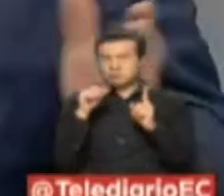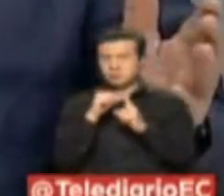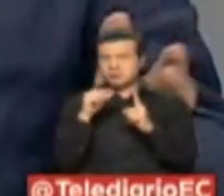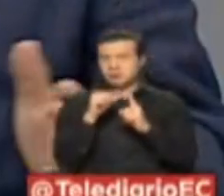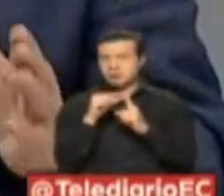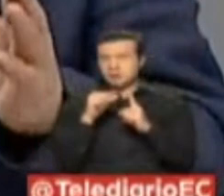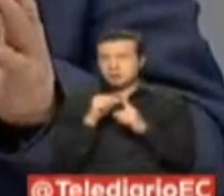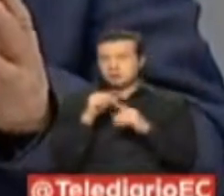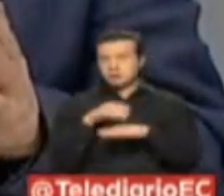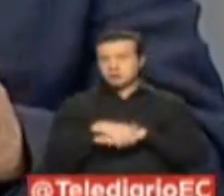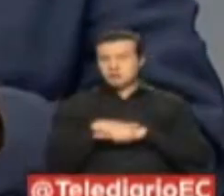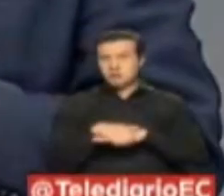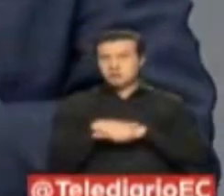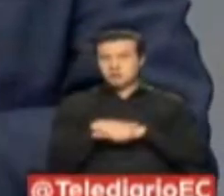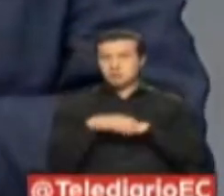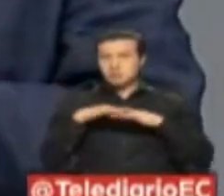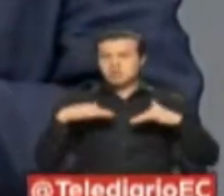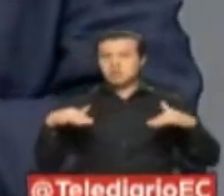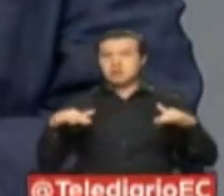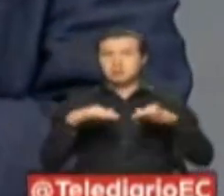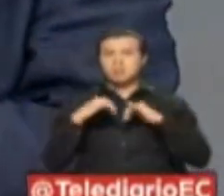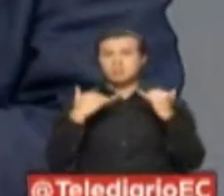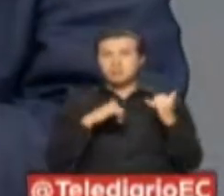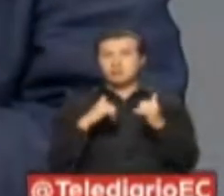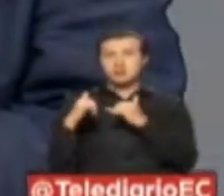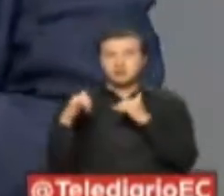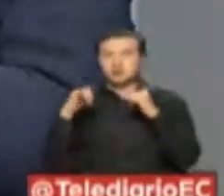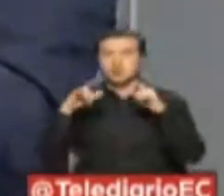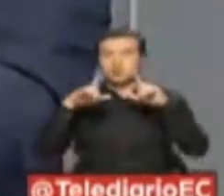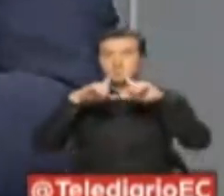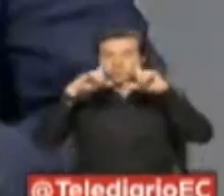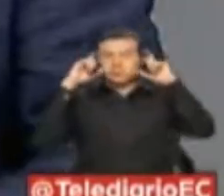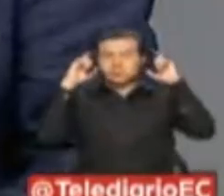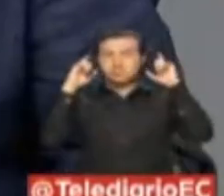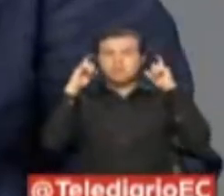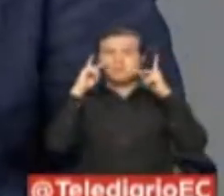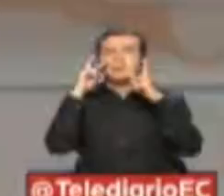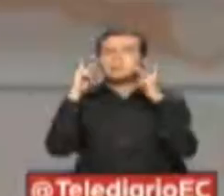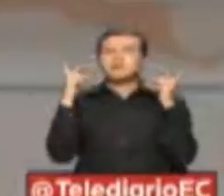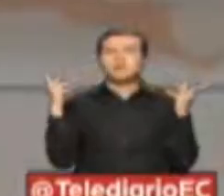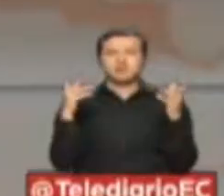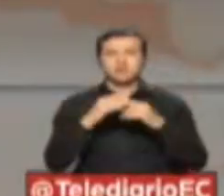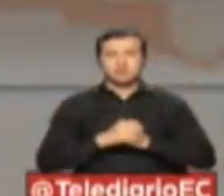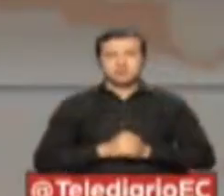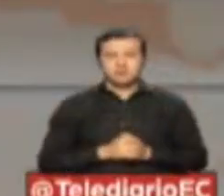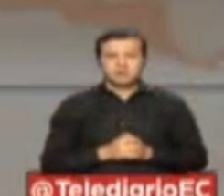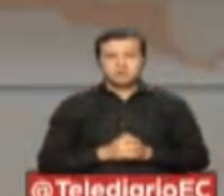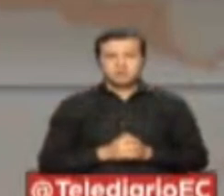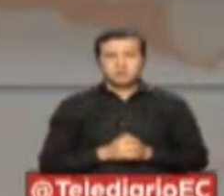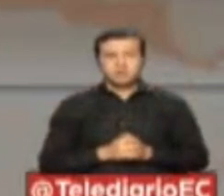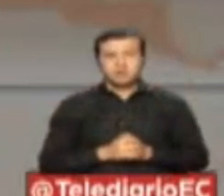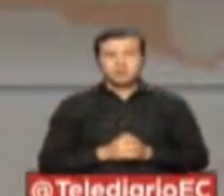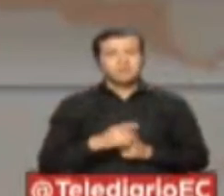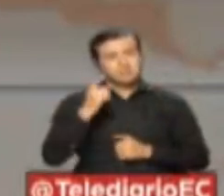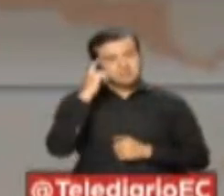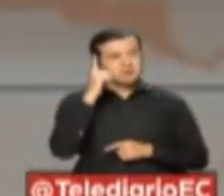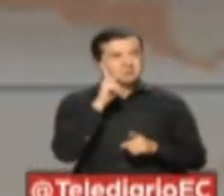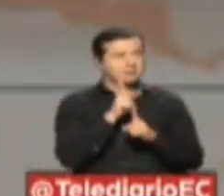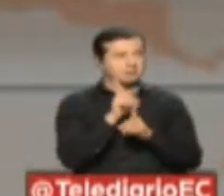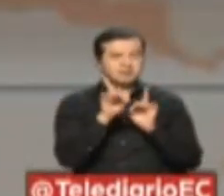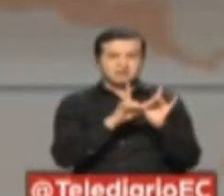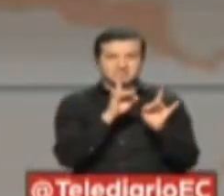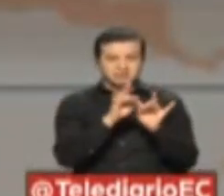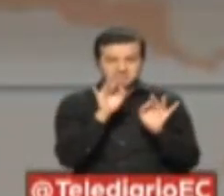inglesa space player string vision y esto qué significa para la fiesta que lo dijo todo